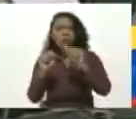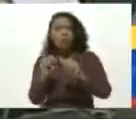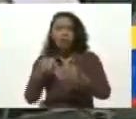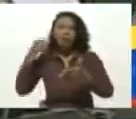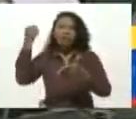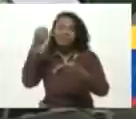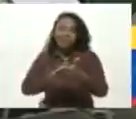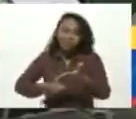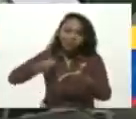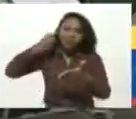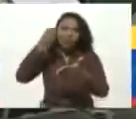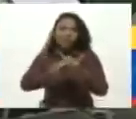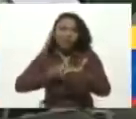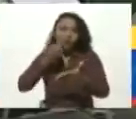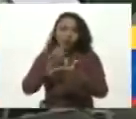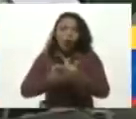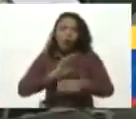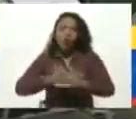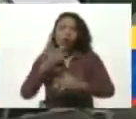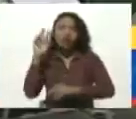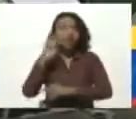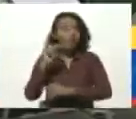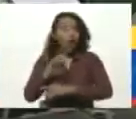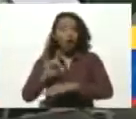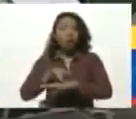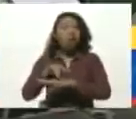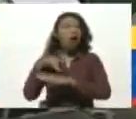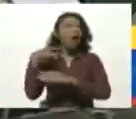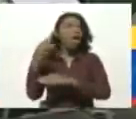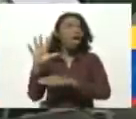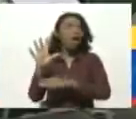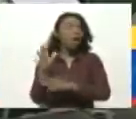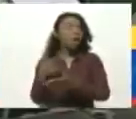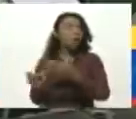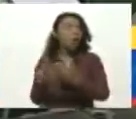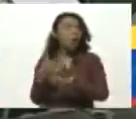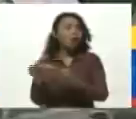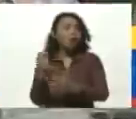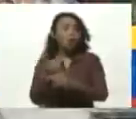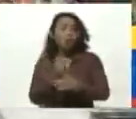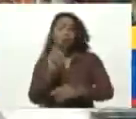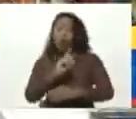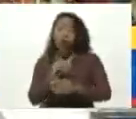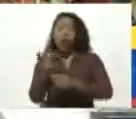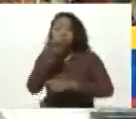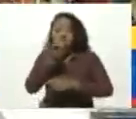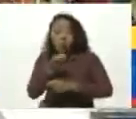Luchando, porque nunca dejamos de luchar, buscando los caminos,